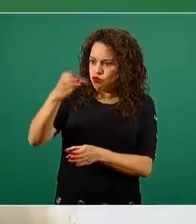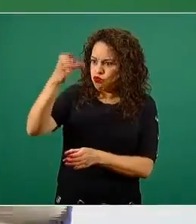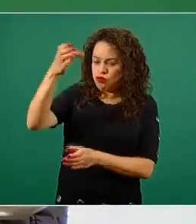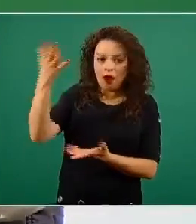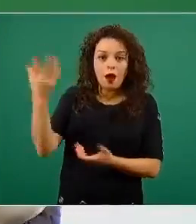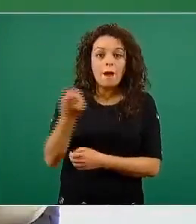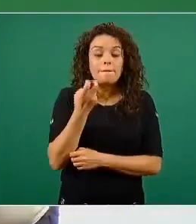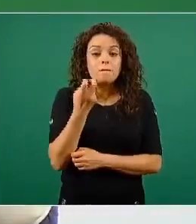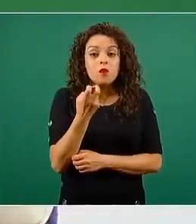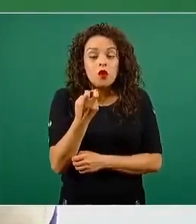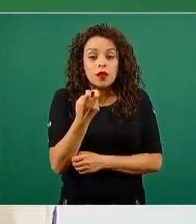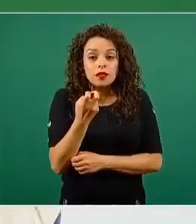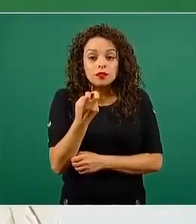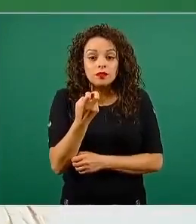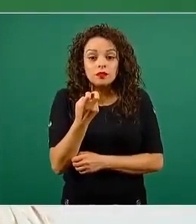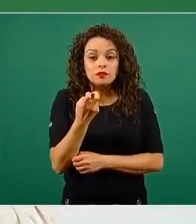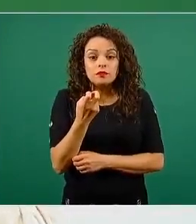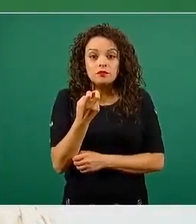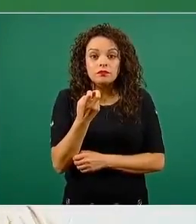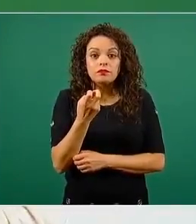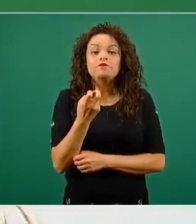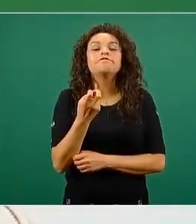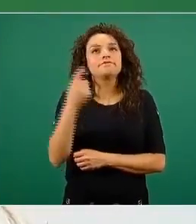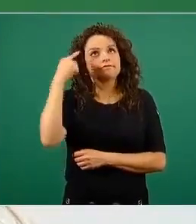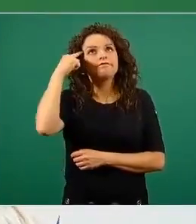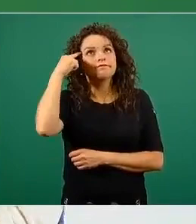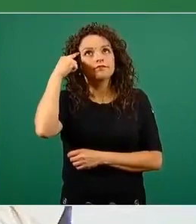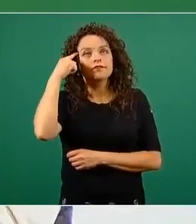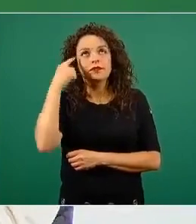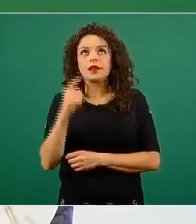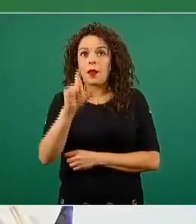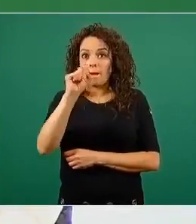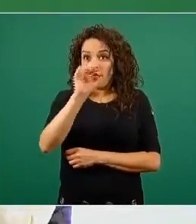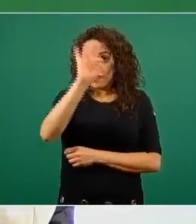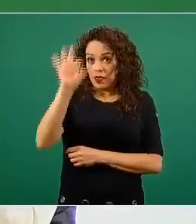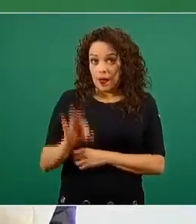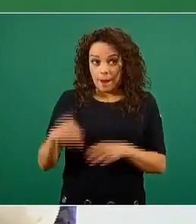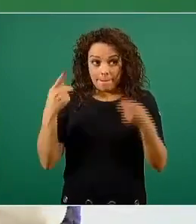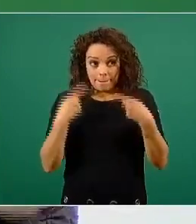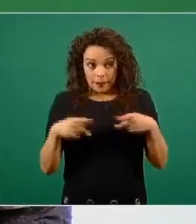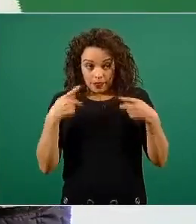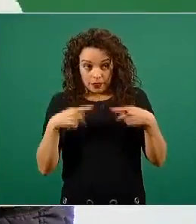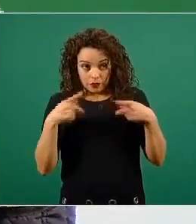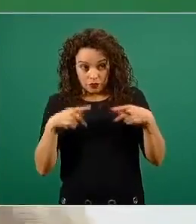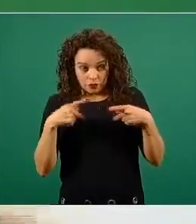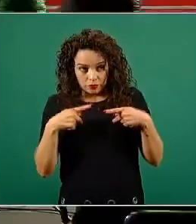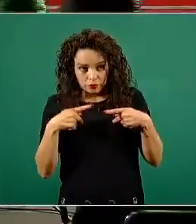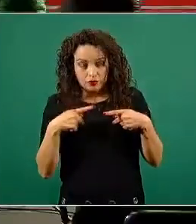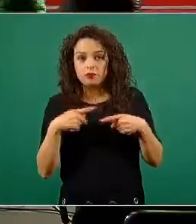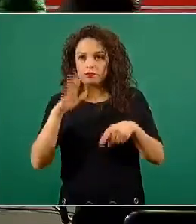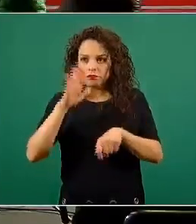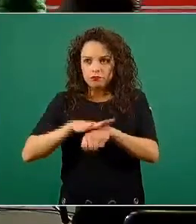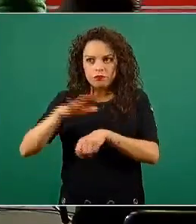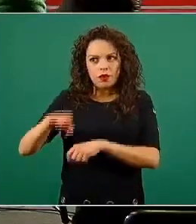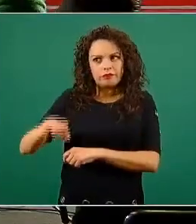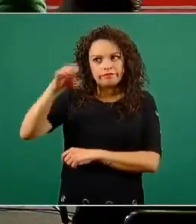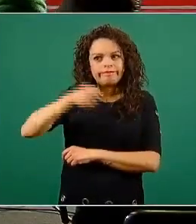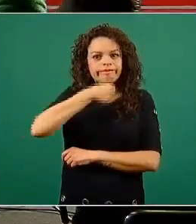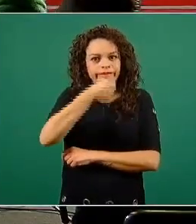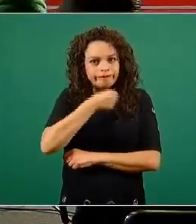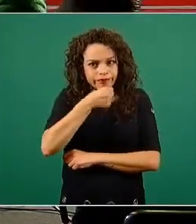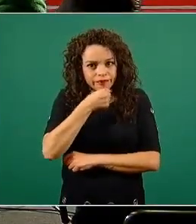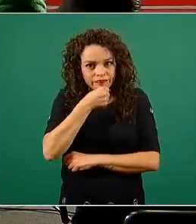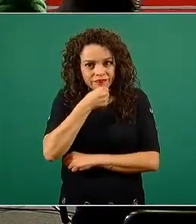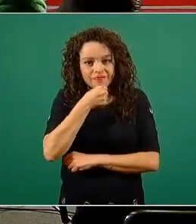dice que vacunando al 20% de las personas que son las de mayor edad, se va a